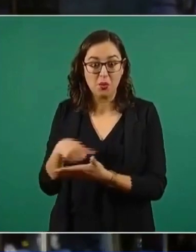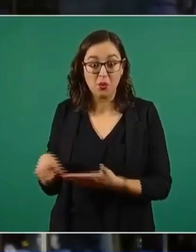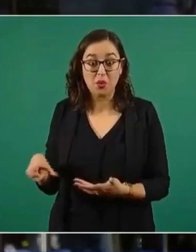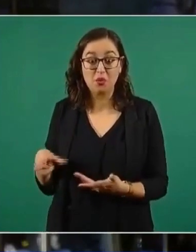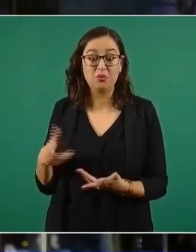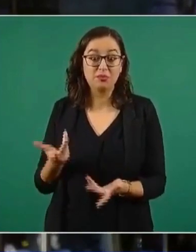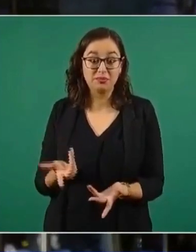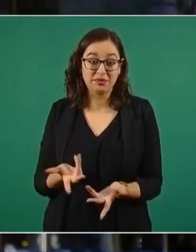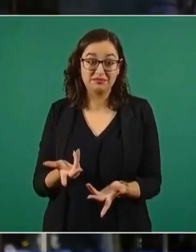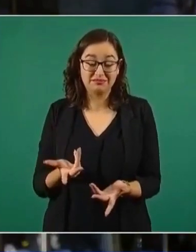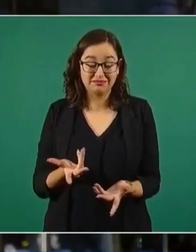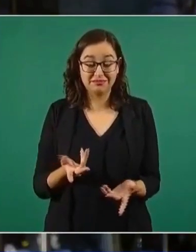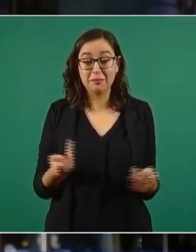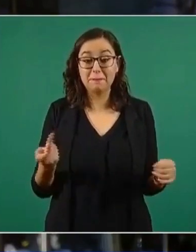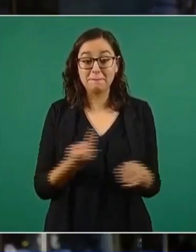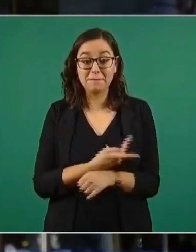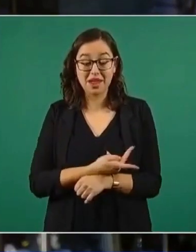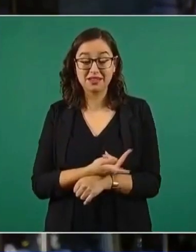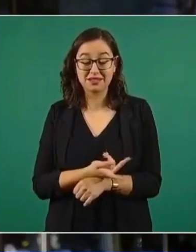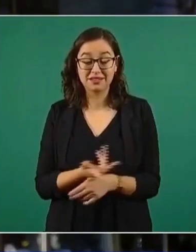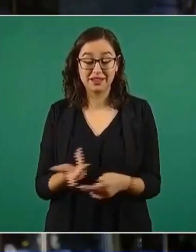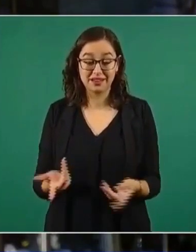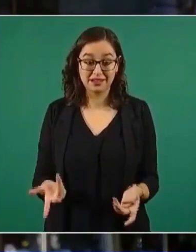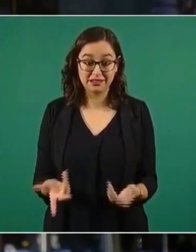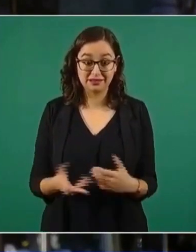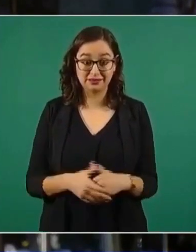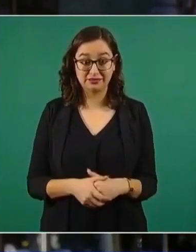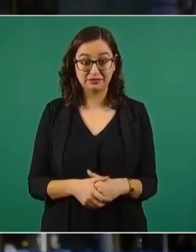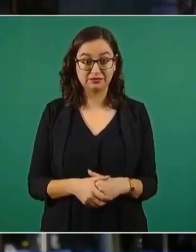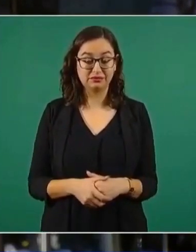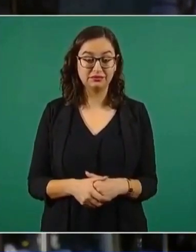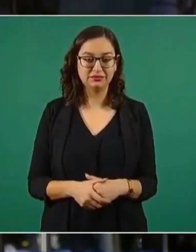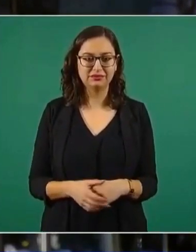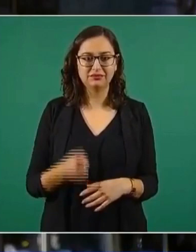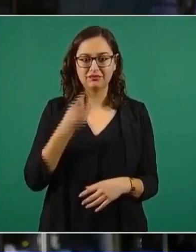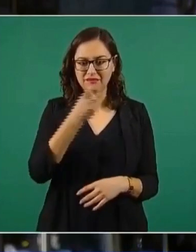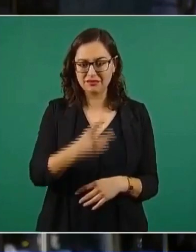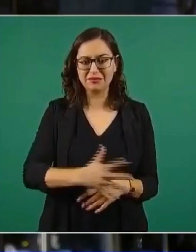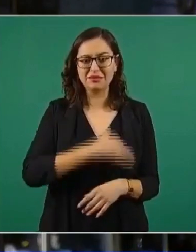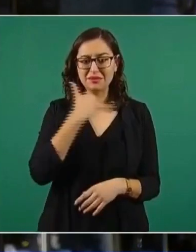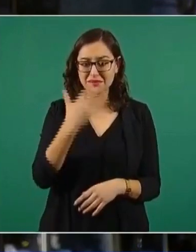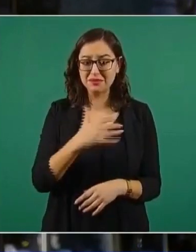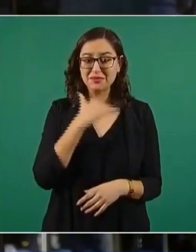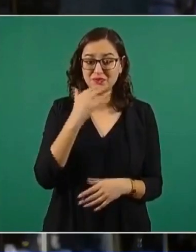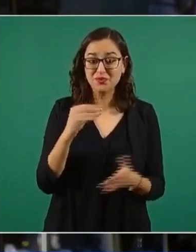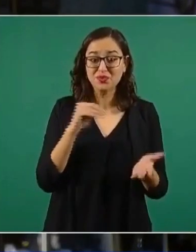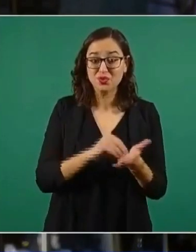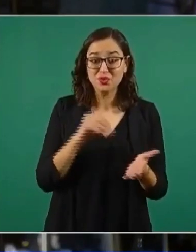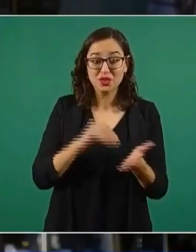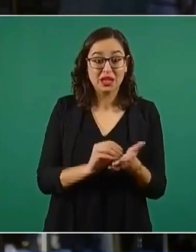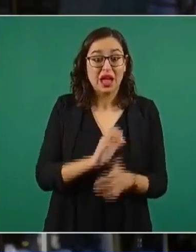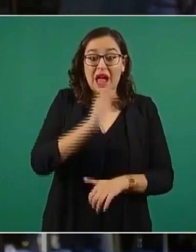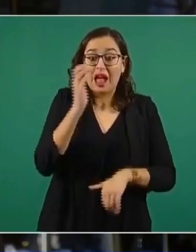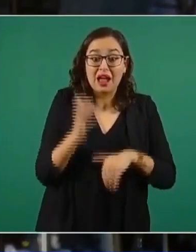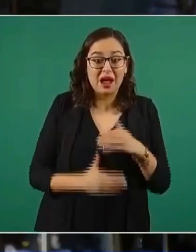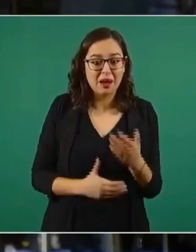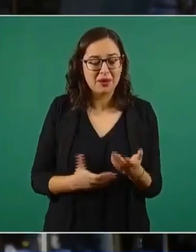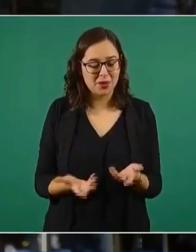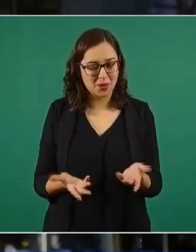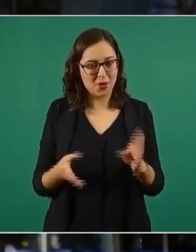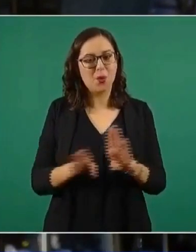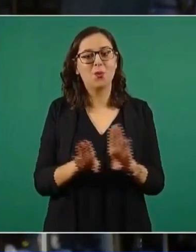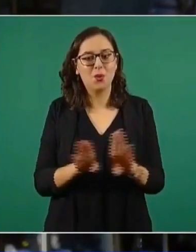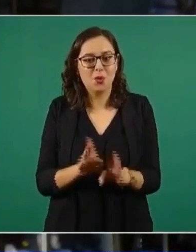a dar a luz, presidente. ¿Cómo terminar esa corrupción cuando el emblema de su